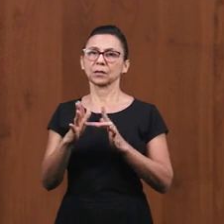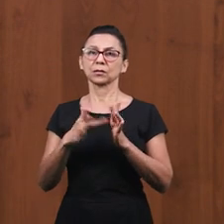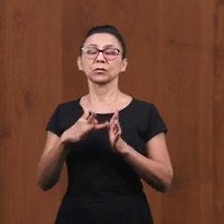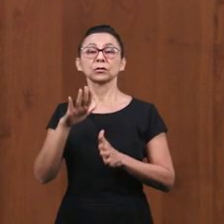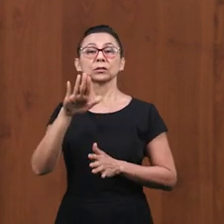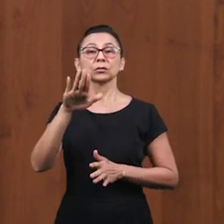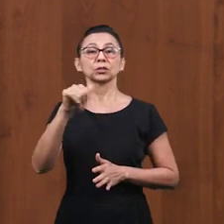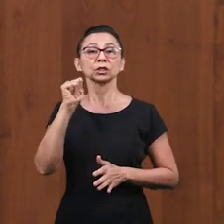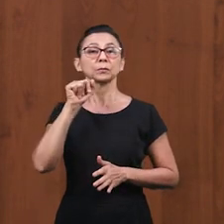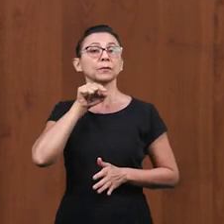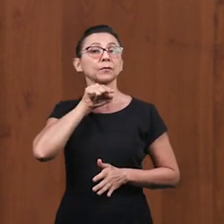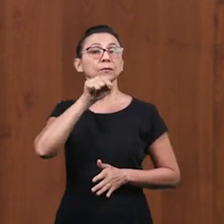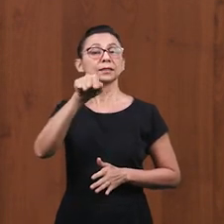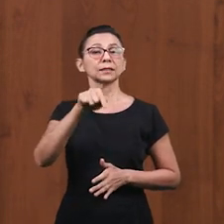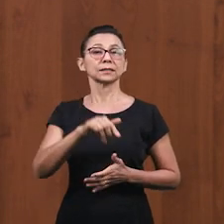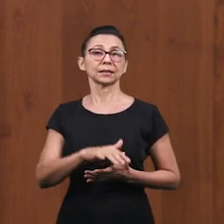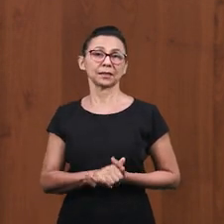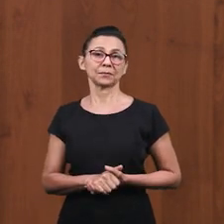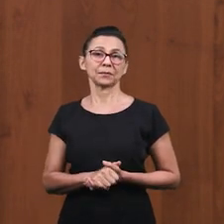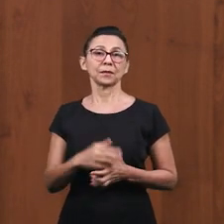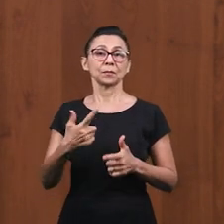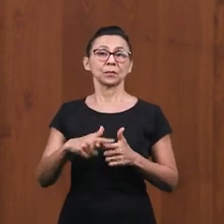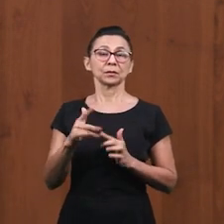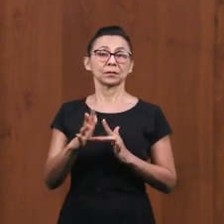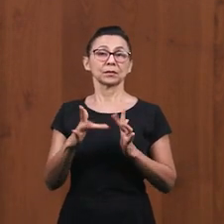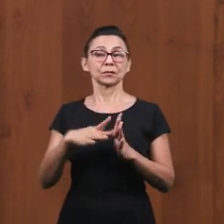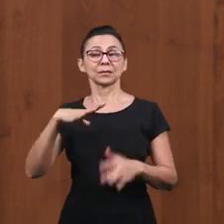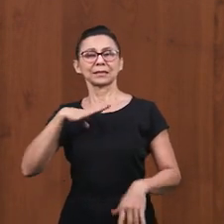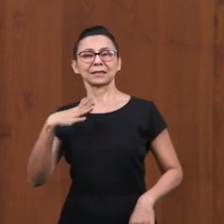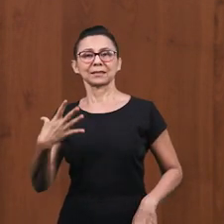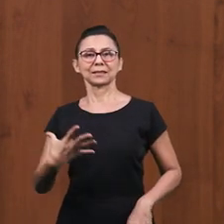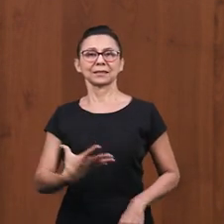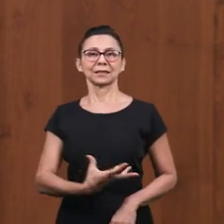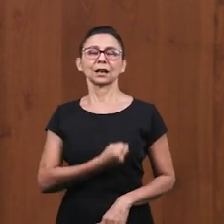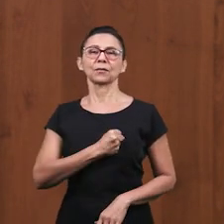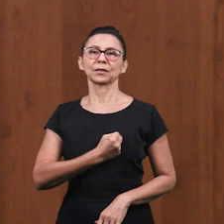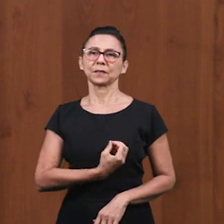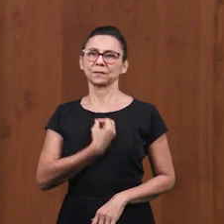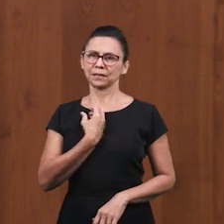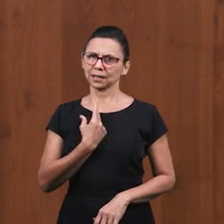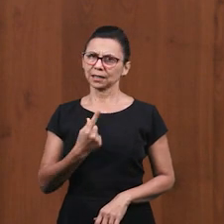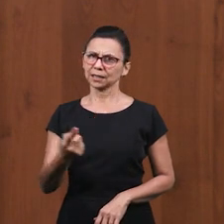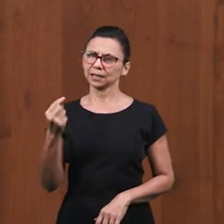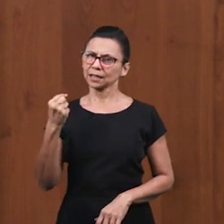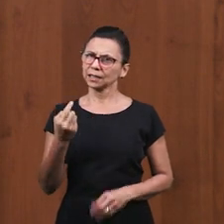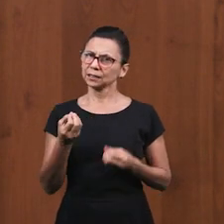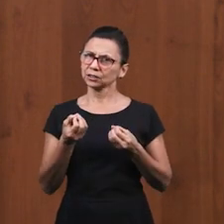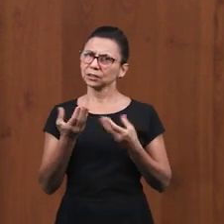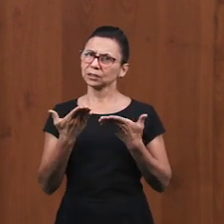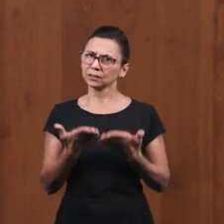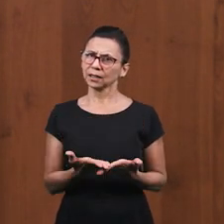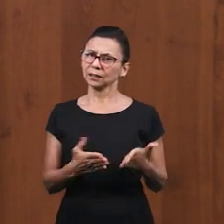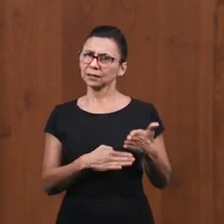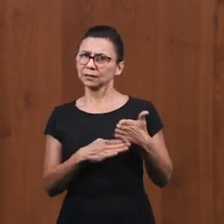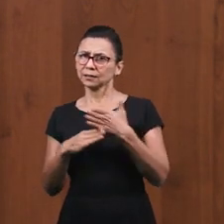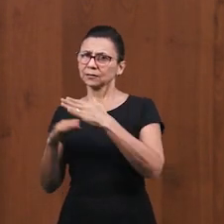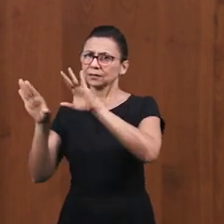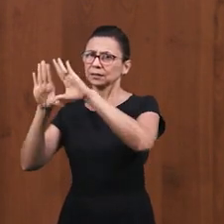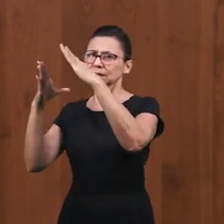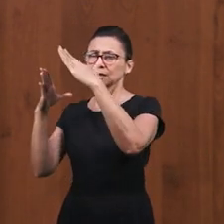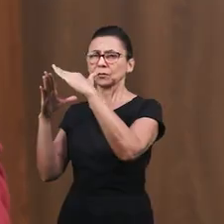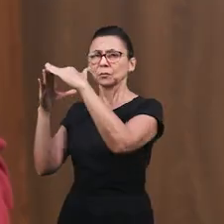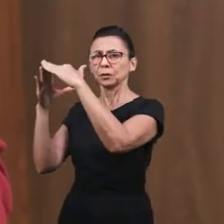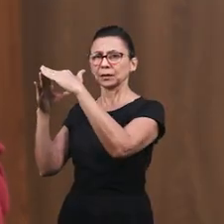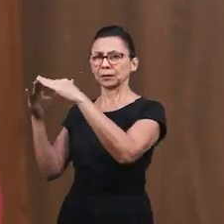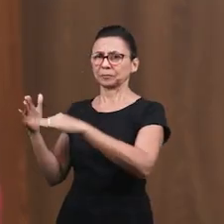a ti, a tus amigos, familiares, como su Salvador, aquel que da vida eterna y quiere llevarnos a vivir en